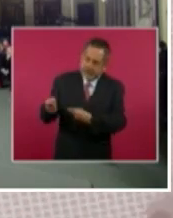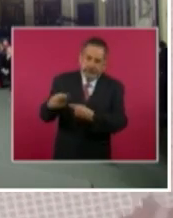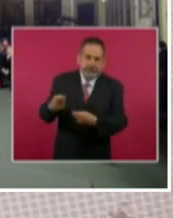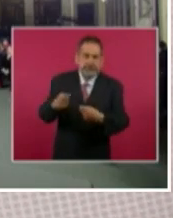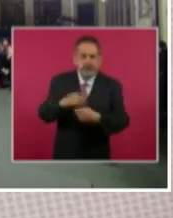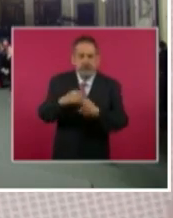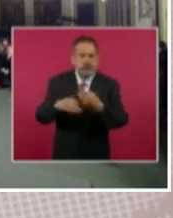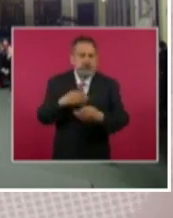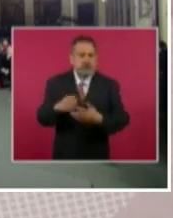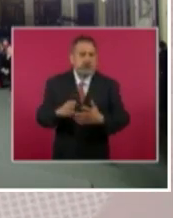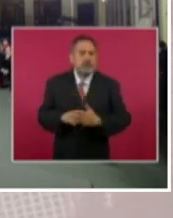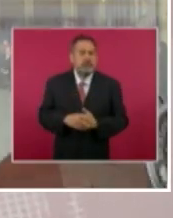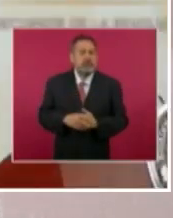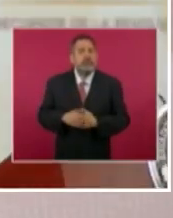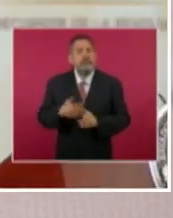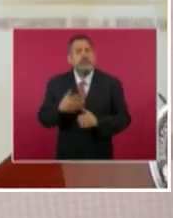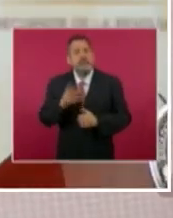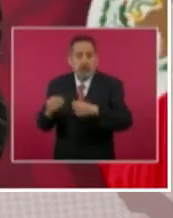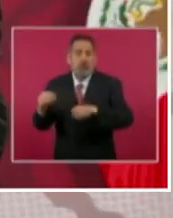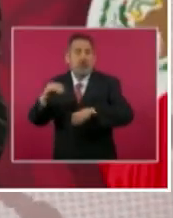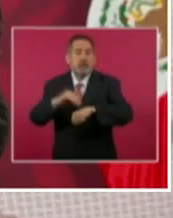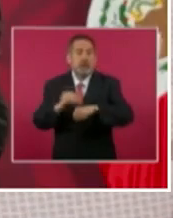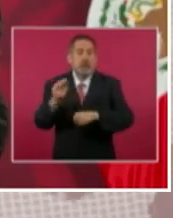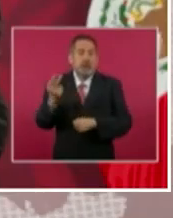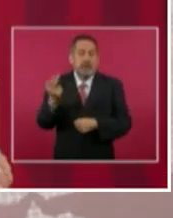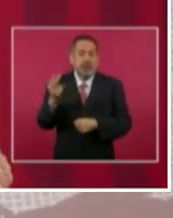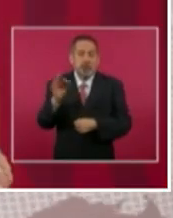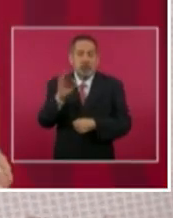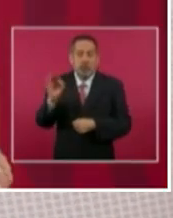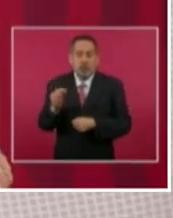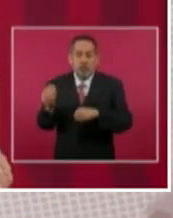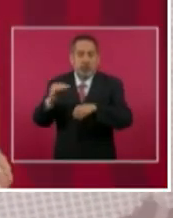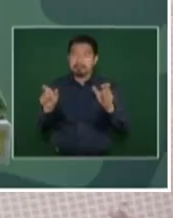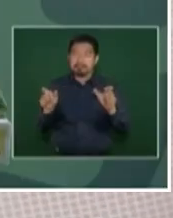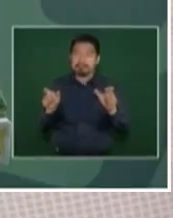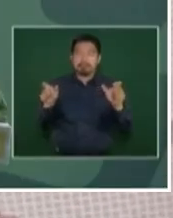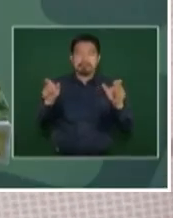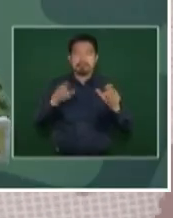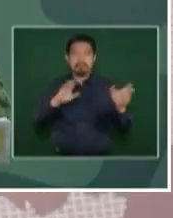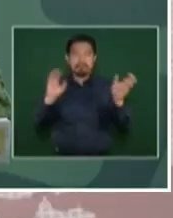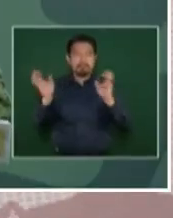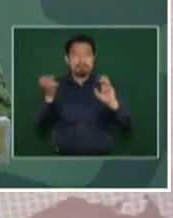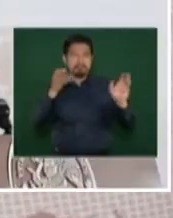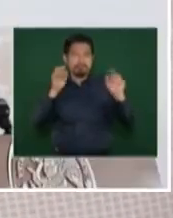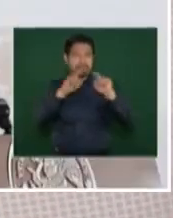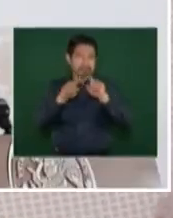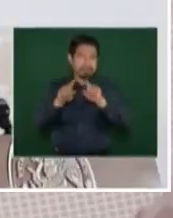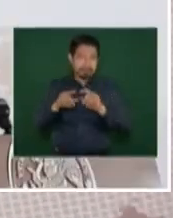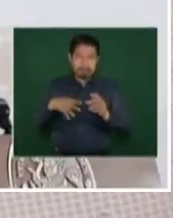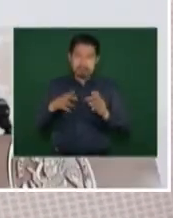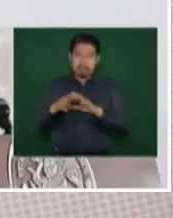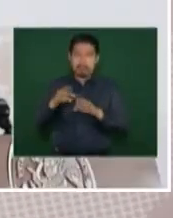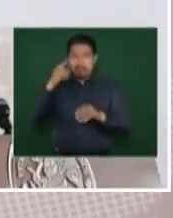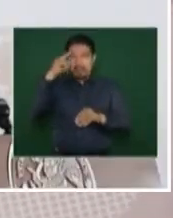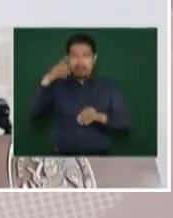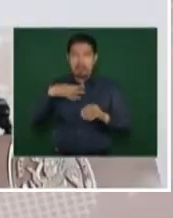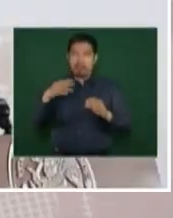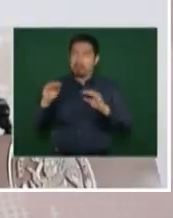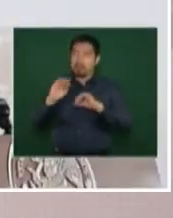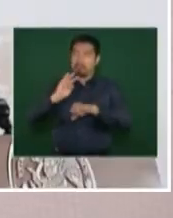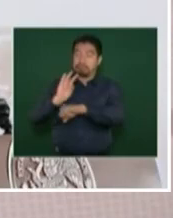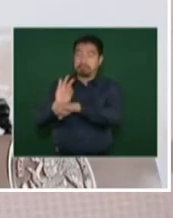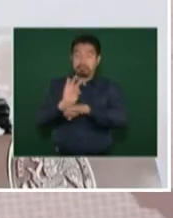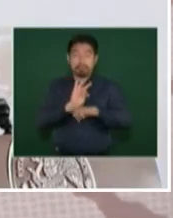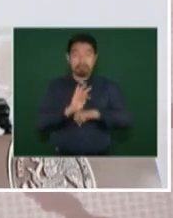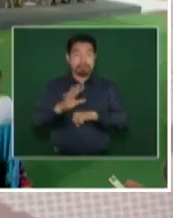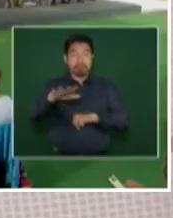agresivo contra los que no pensamos como él. O Y en sea, que ese sentido somos creo traidores que a se la patria. desvirtuó la mañanera, Eduardo. Creo que